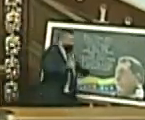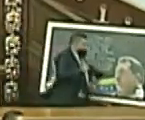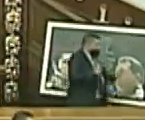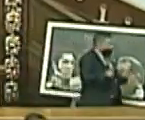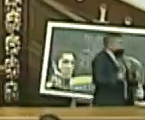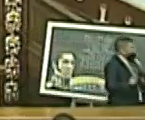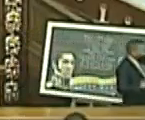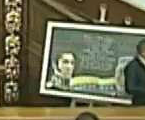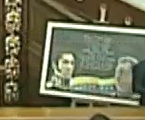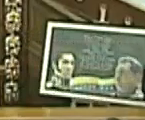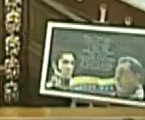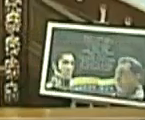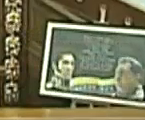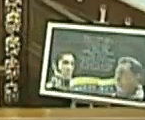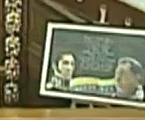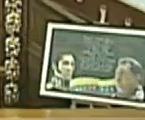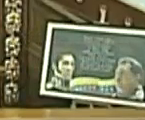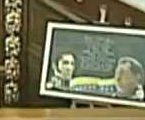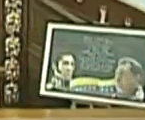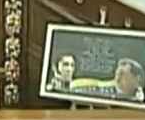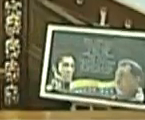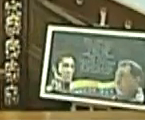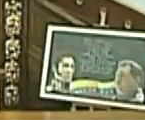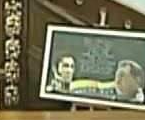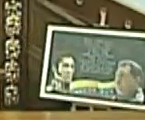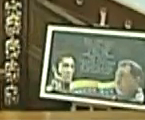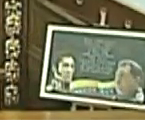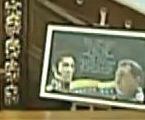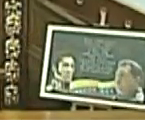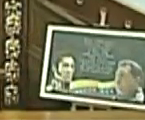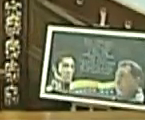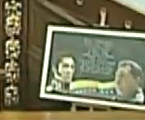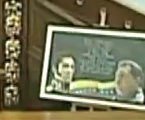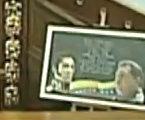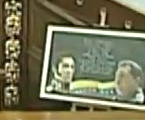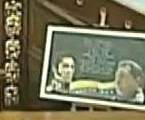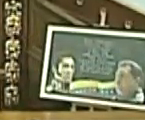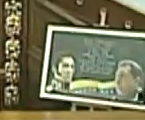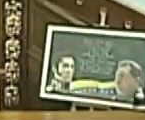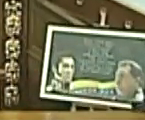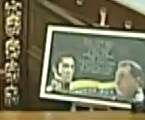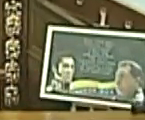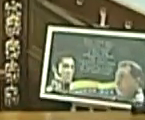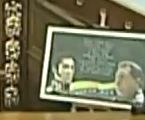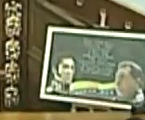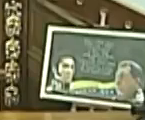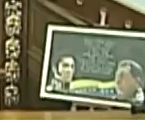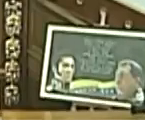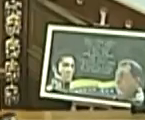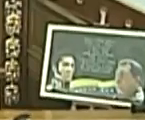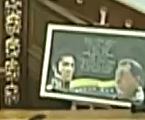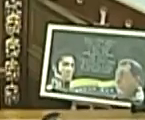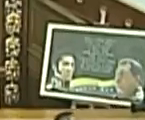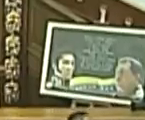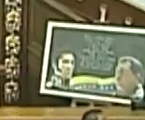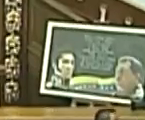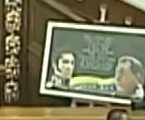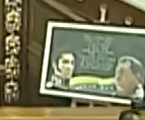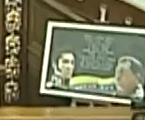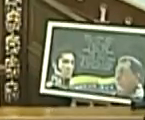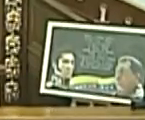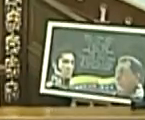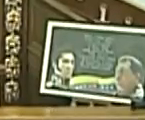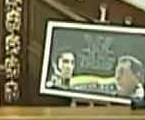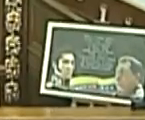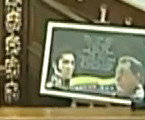desarrollar dentro del hemiciclo, donde se encuentra nuestra compañera Gisette Cabrera, por supuesto, a la expectativa. Pero